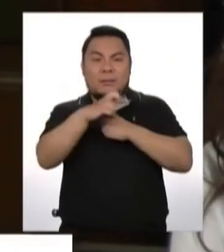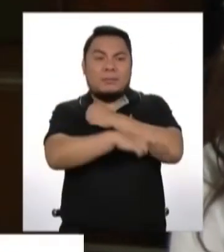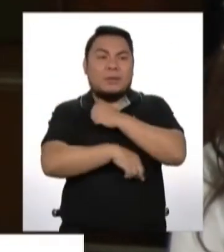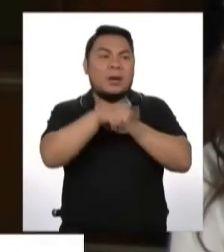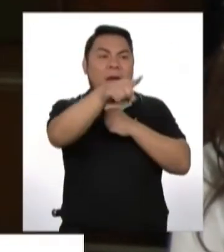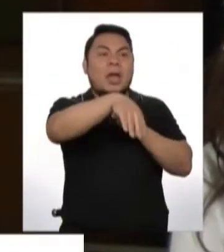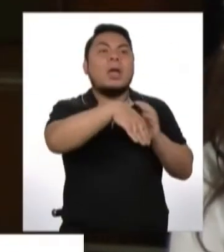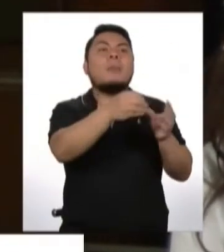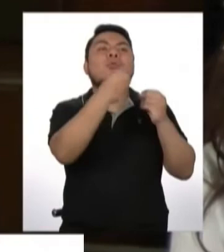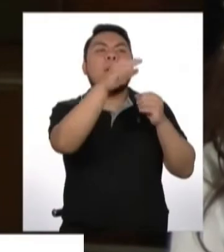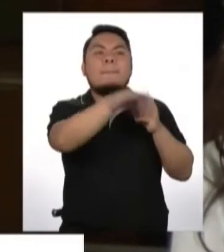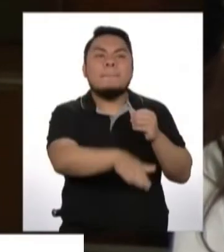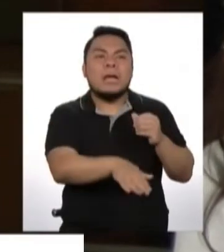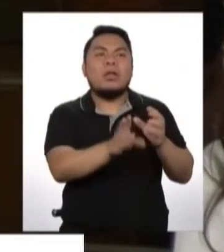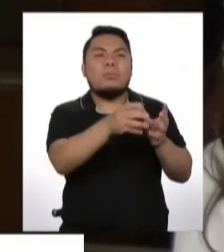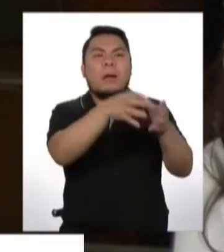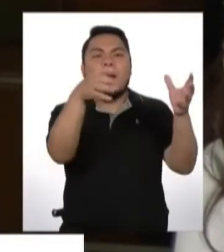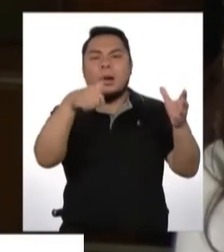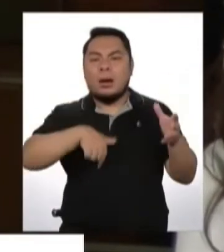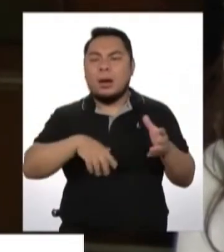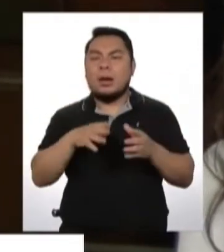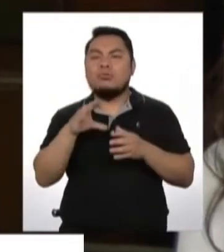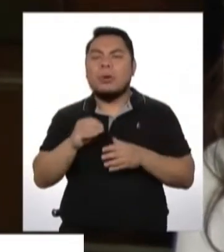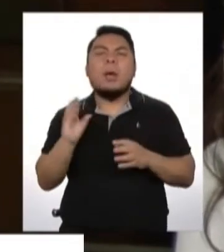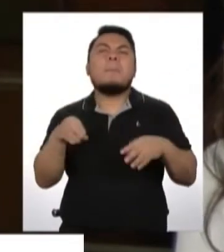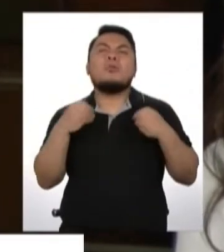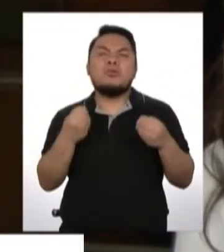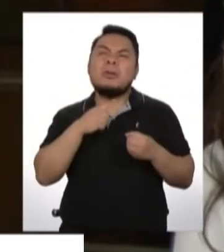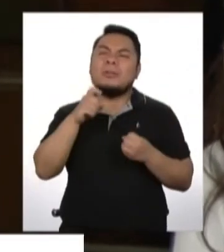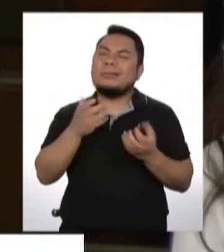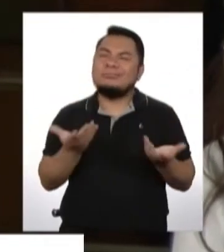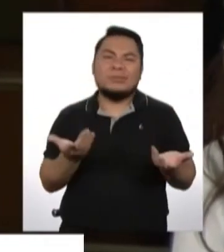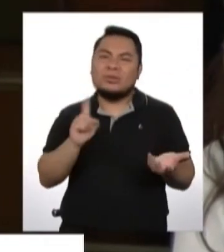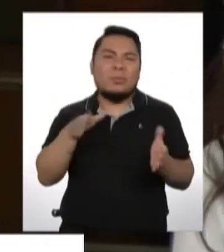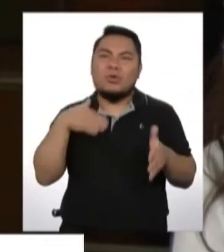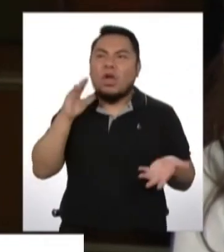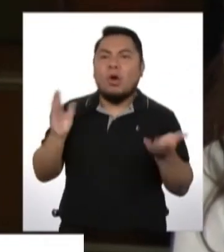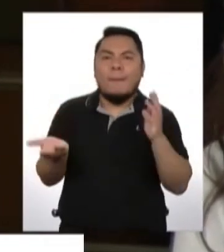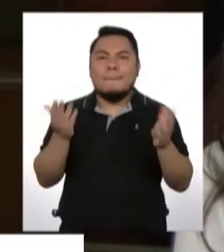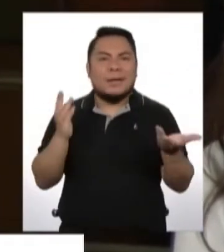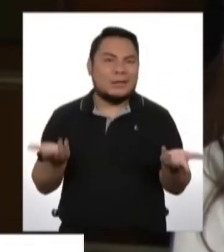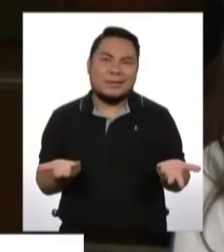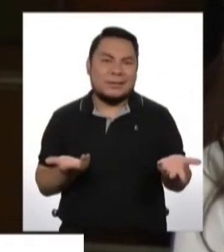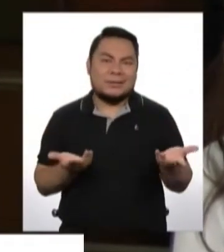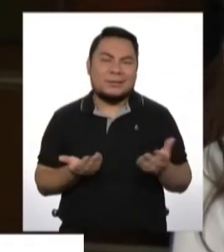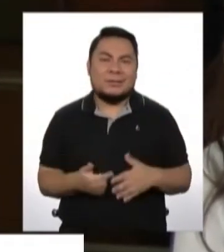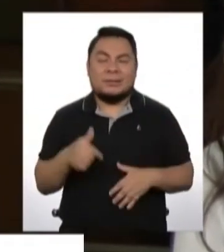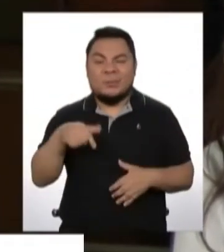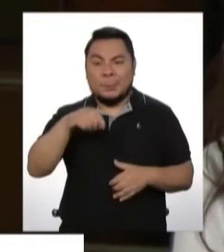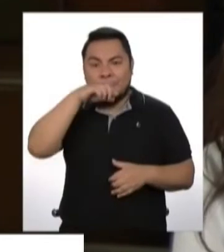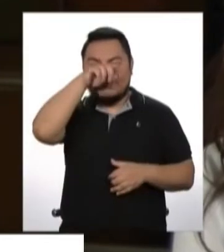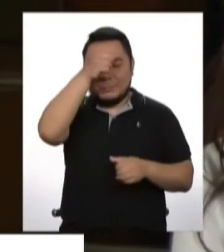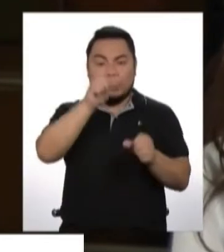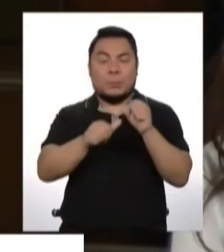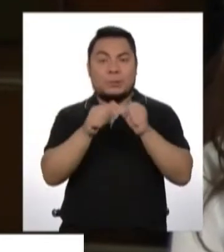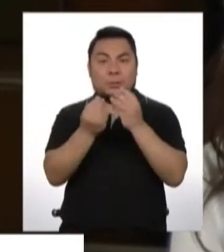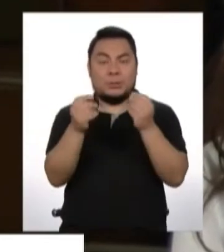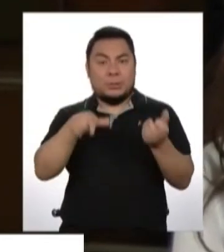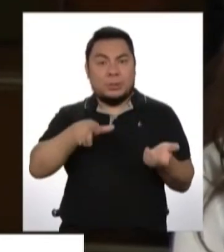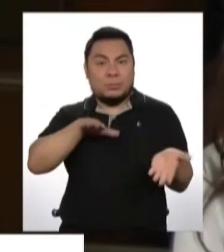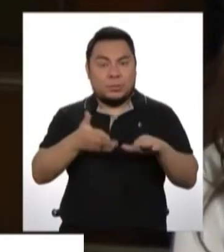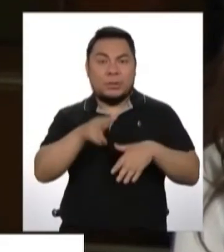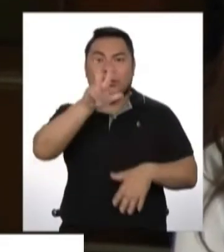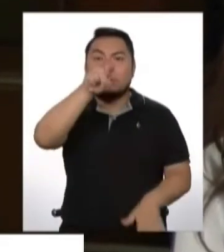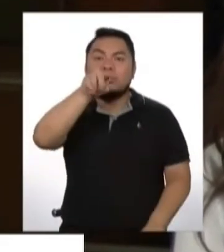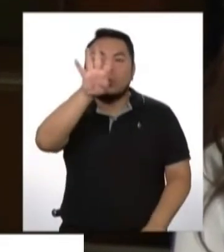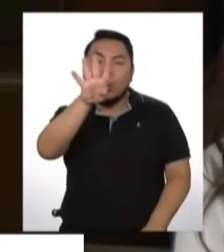otro en pleno proceso de la epidemia. La cifra de hoy de letalidad, que es